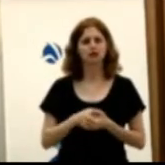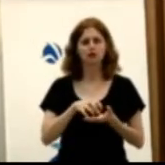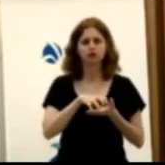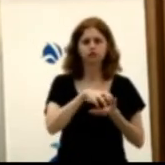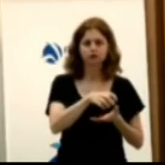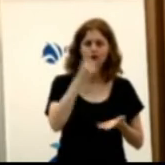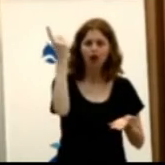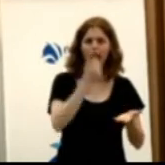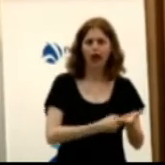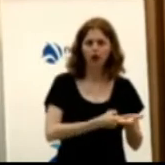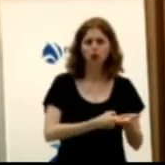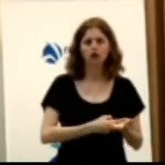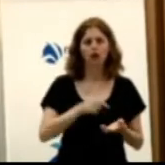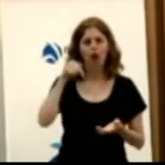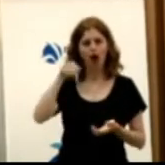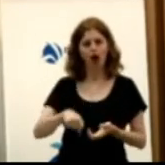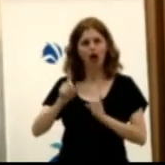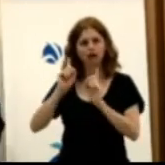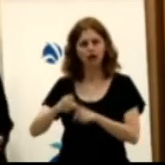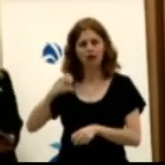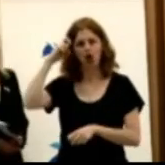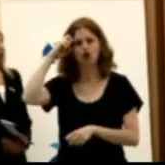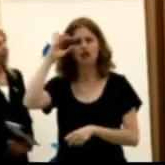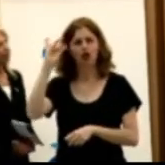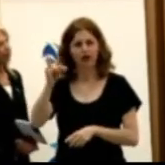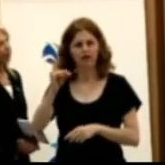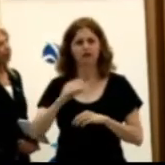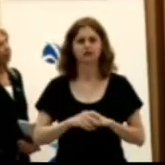ejecutivo como acá en el Consejo Deliberante.